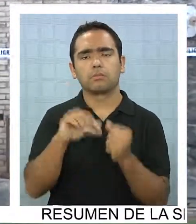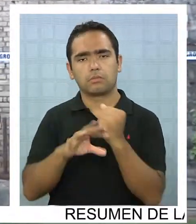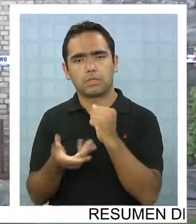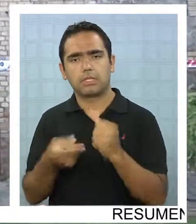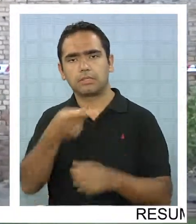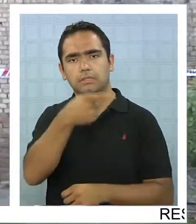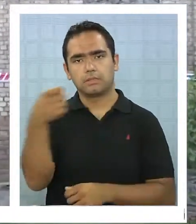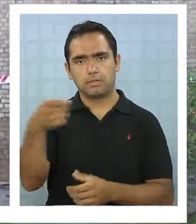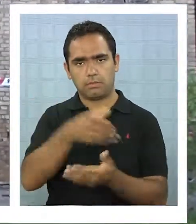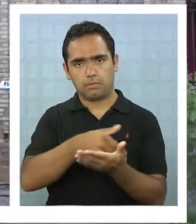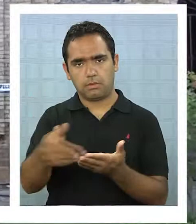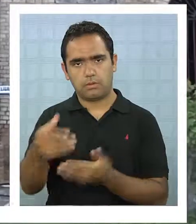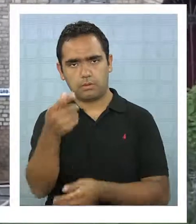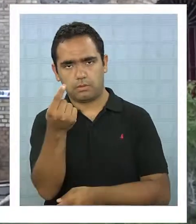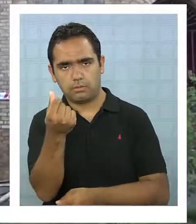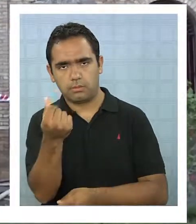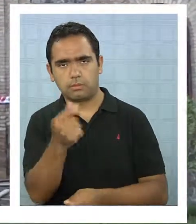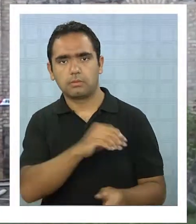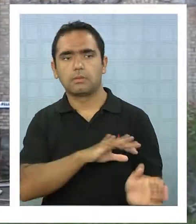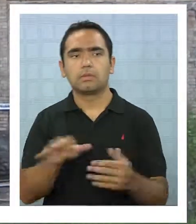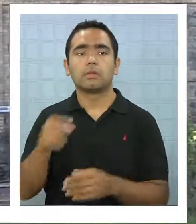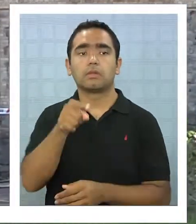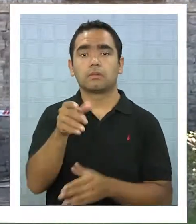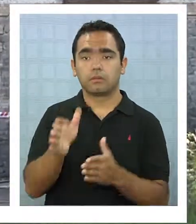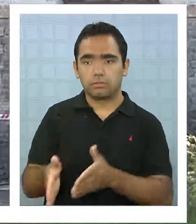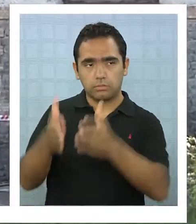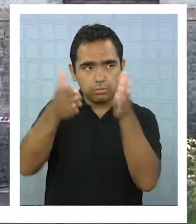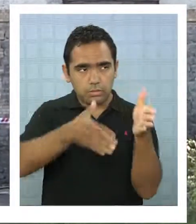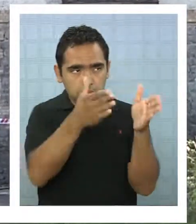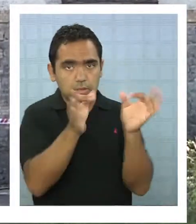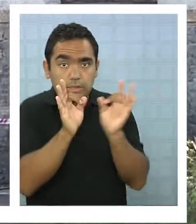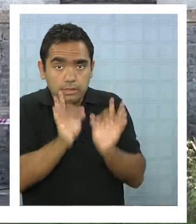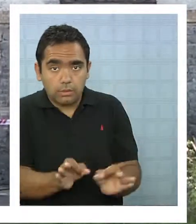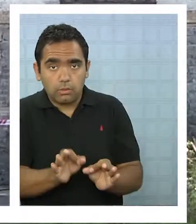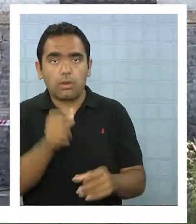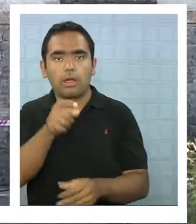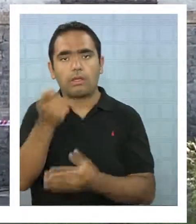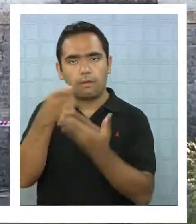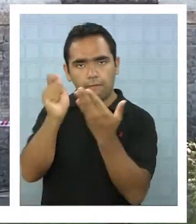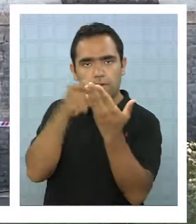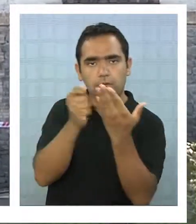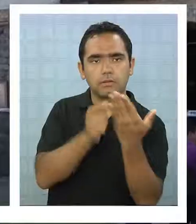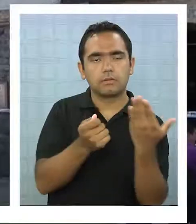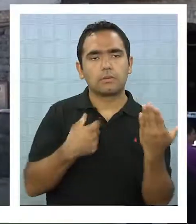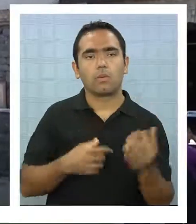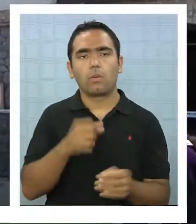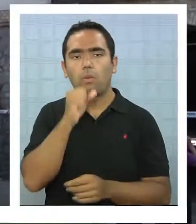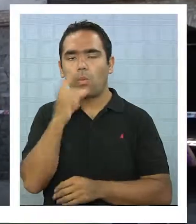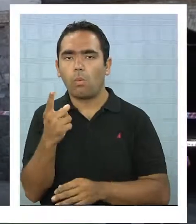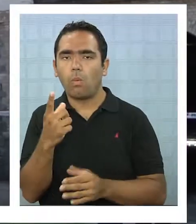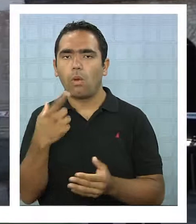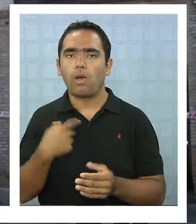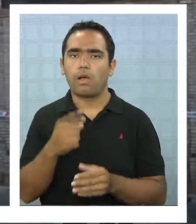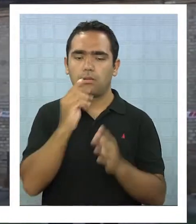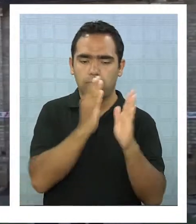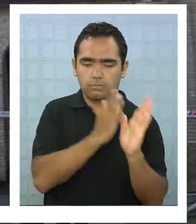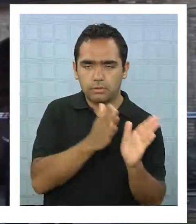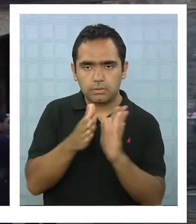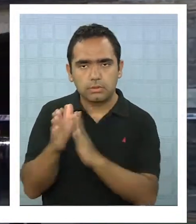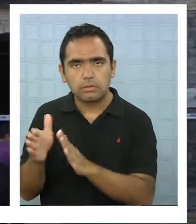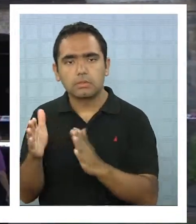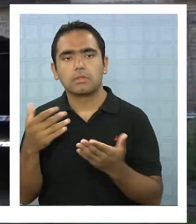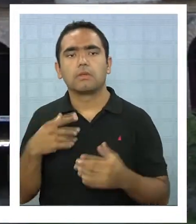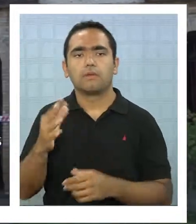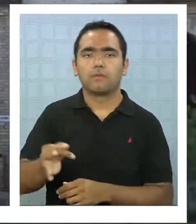aproximadamente 100 millones a partir de que la estructura esté asegurada se iniciarán las evaluaciones para determinar cuáles serán los pasos a seguir